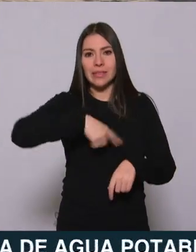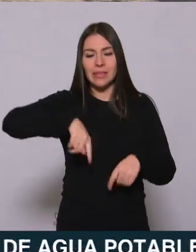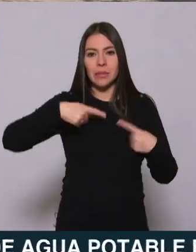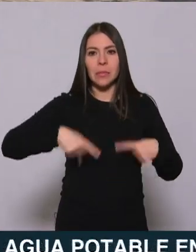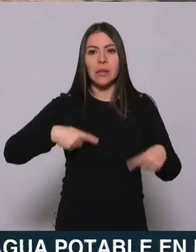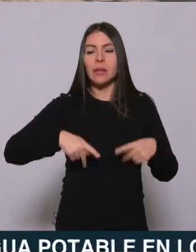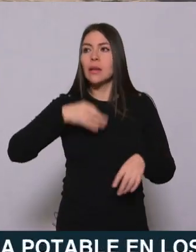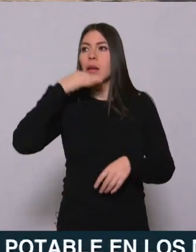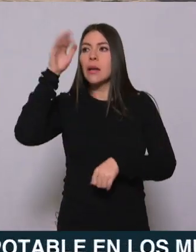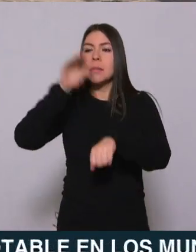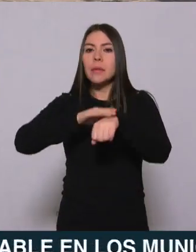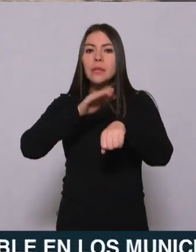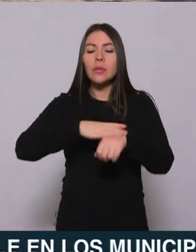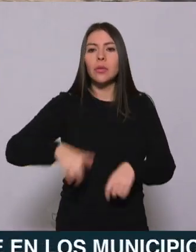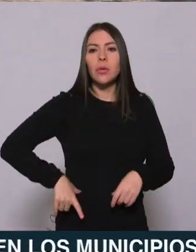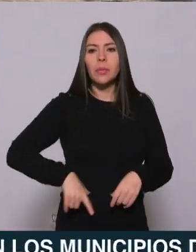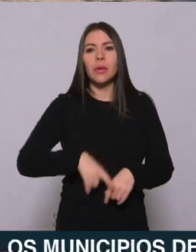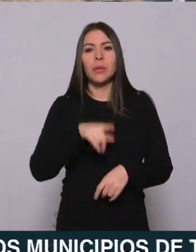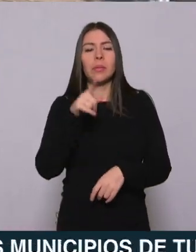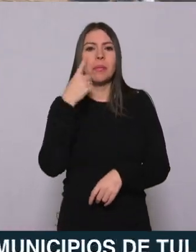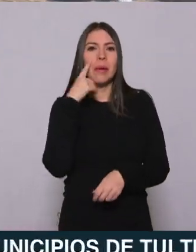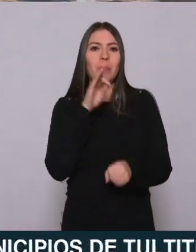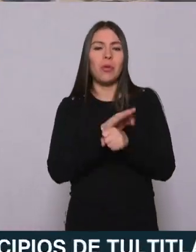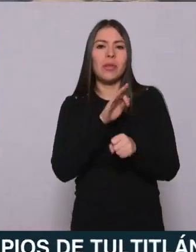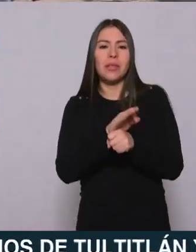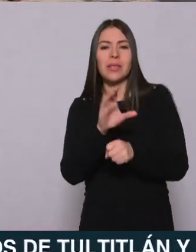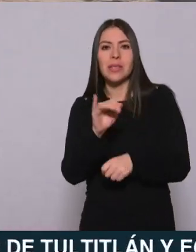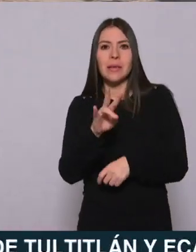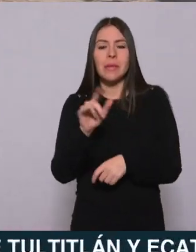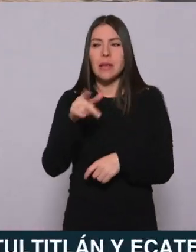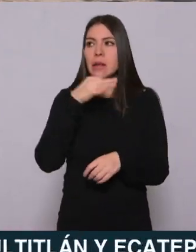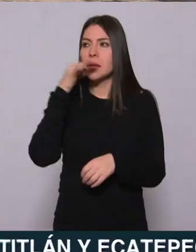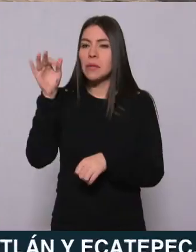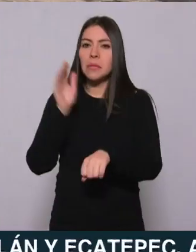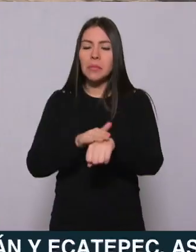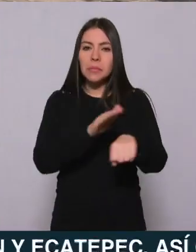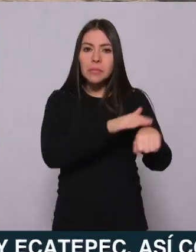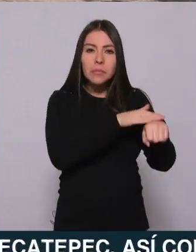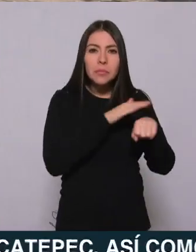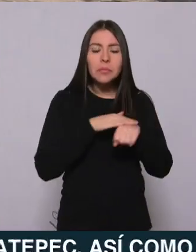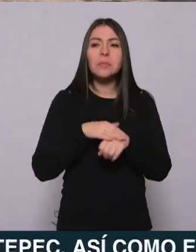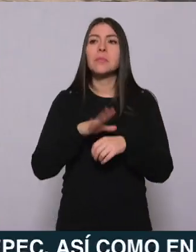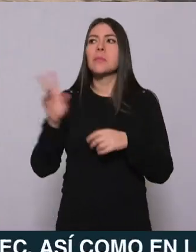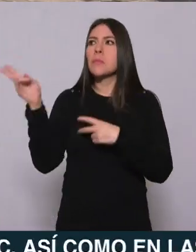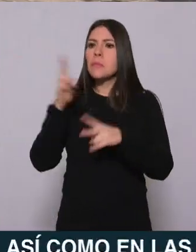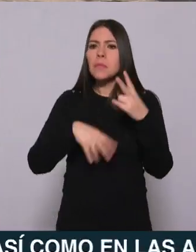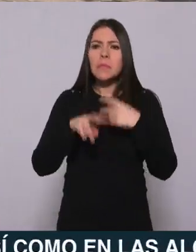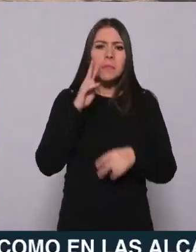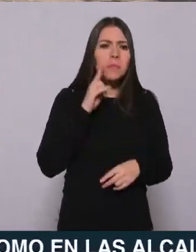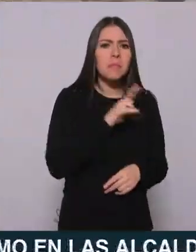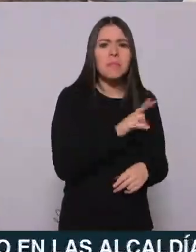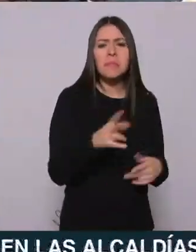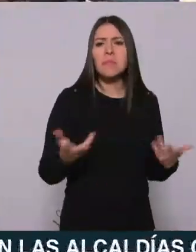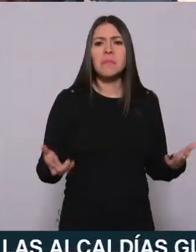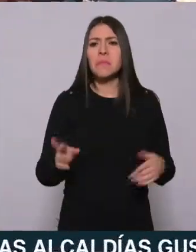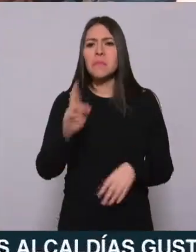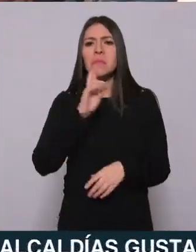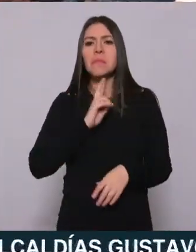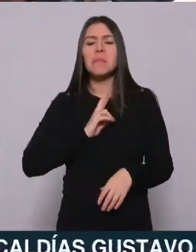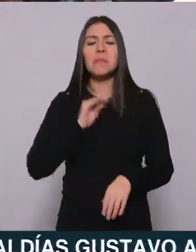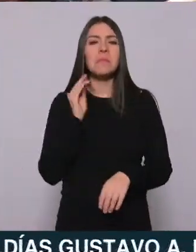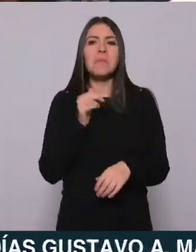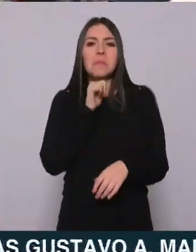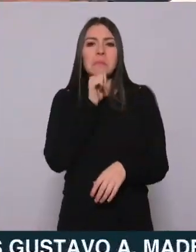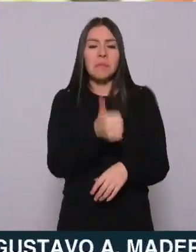Protección Civil, más que nada, y pues sí vinieron, pero no se veía una respuesta.